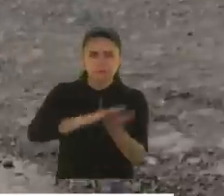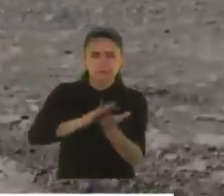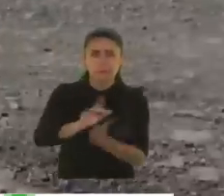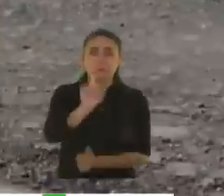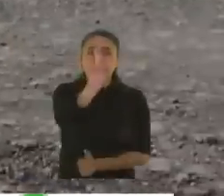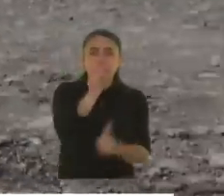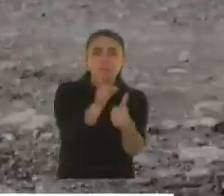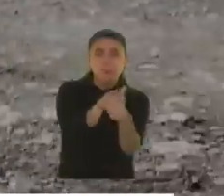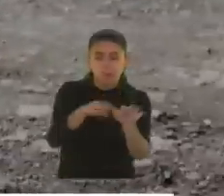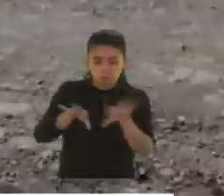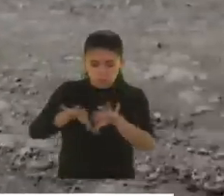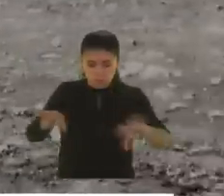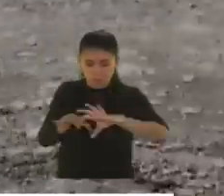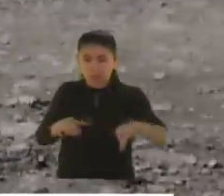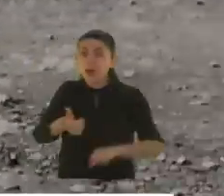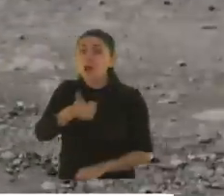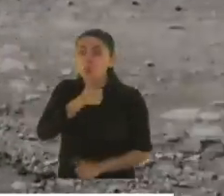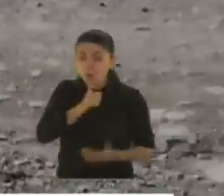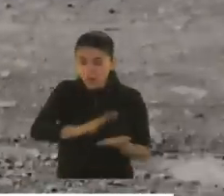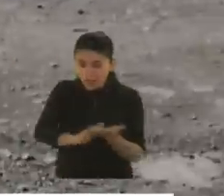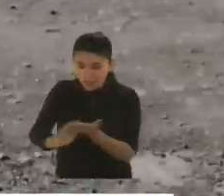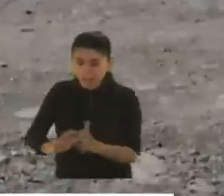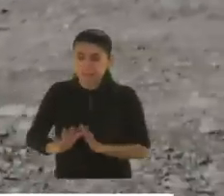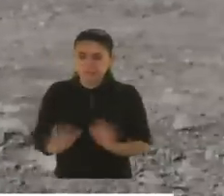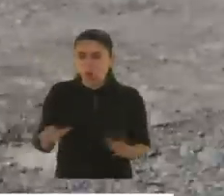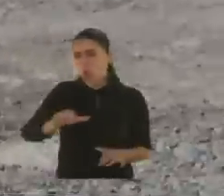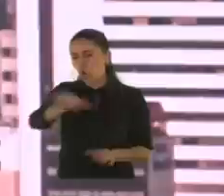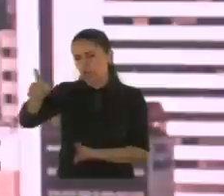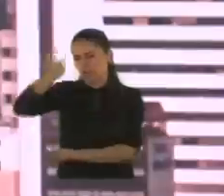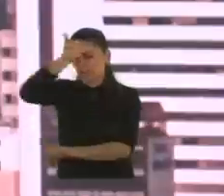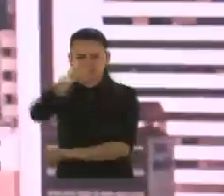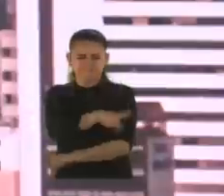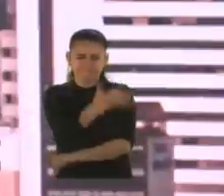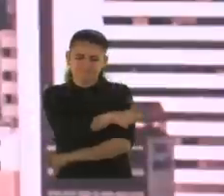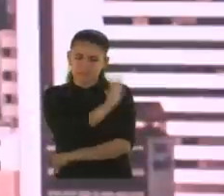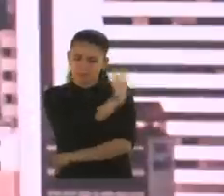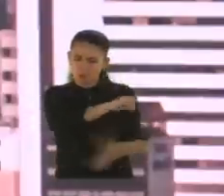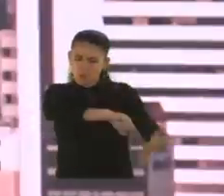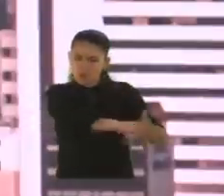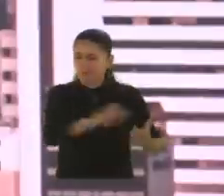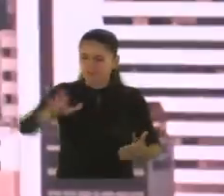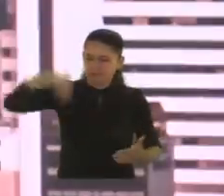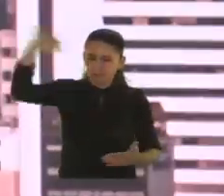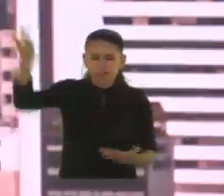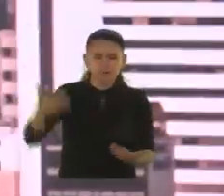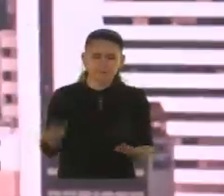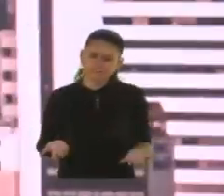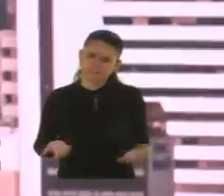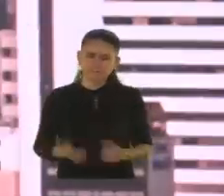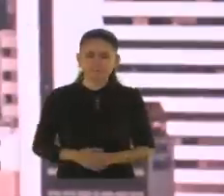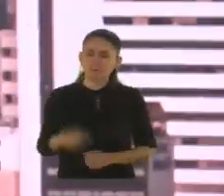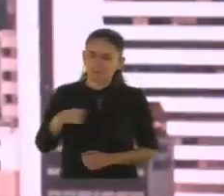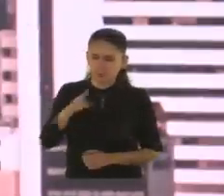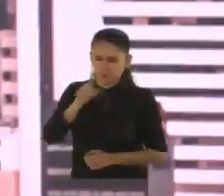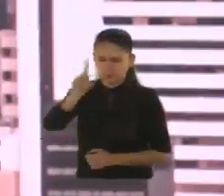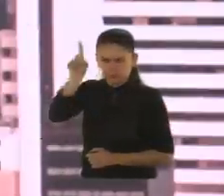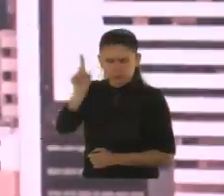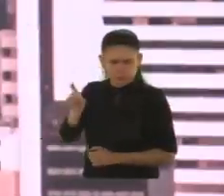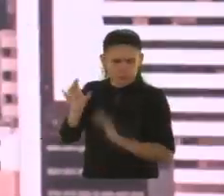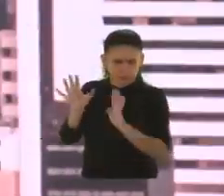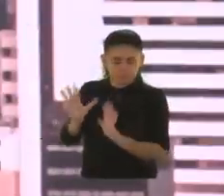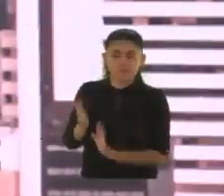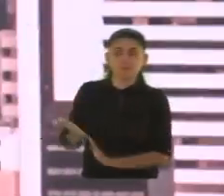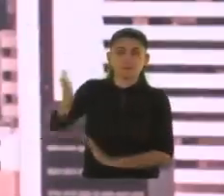del acueducto y que además hay otras vías priorizadas. Sara, bueno, le pregunto también porque aquí en Noticias RCN